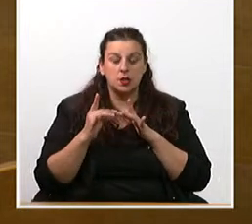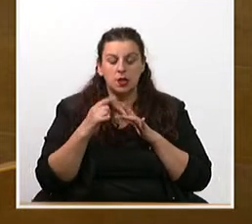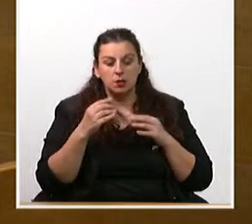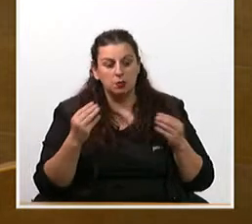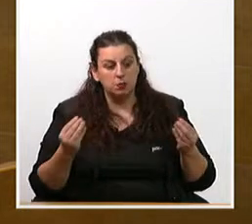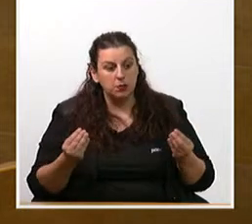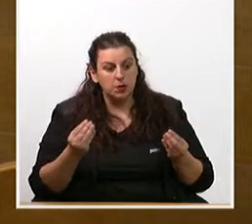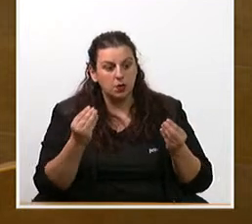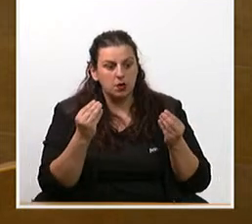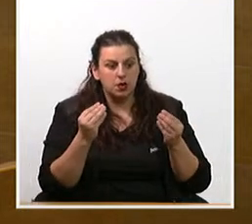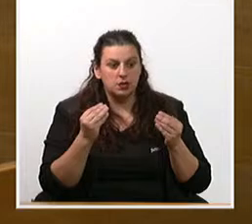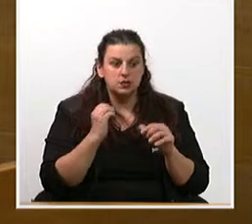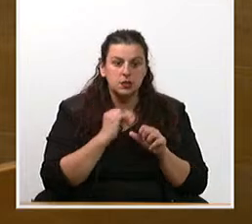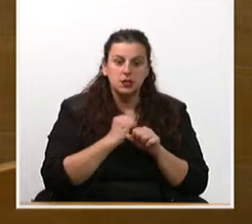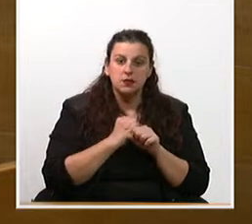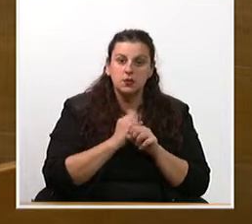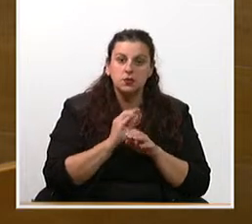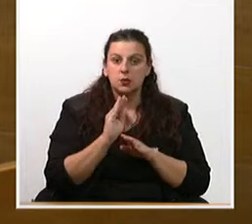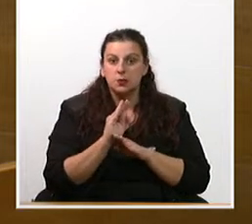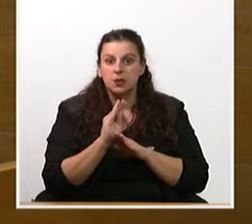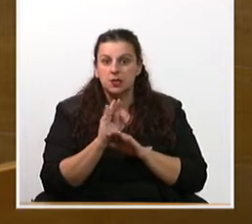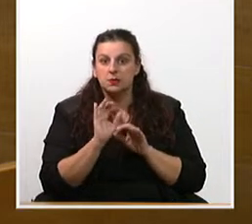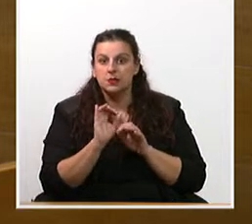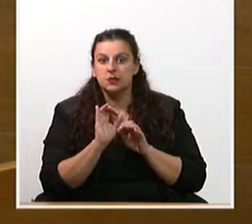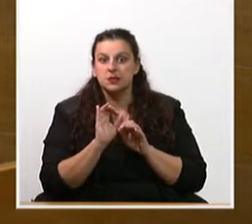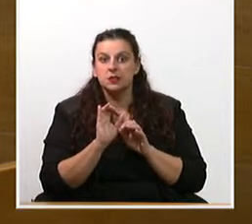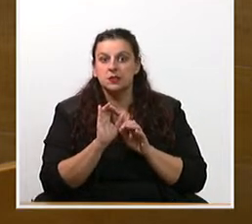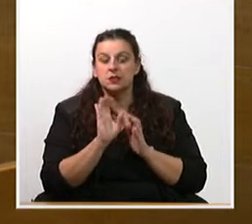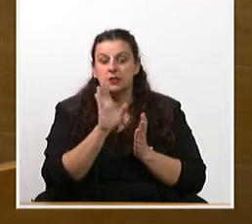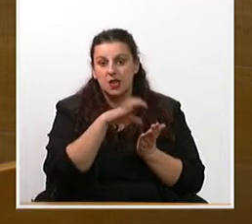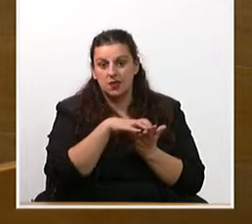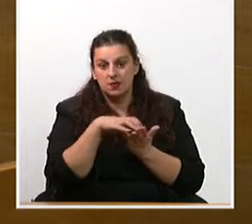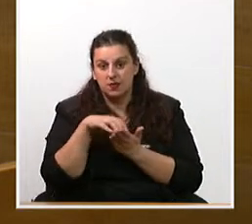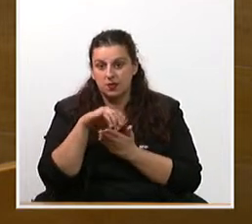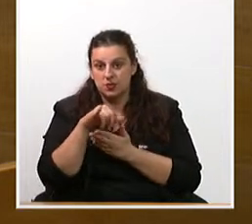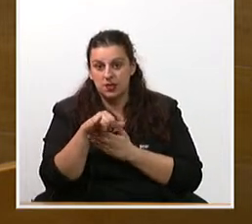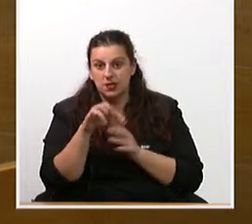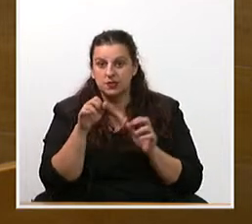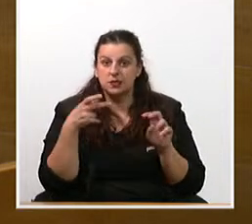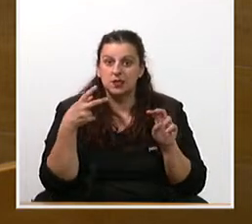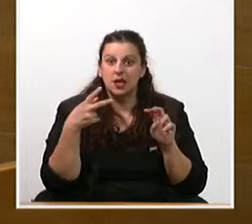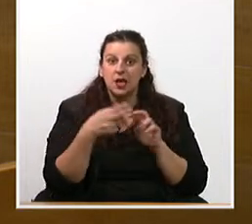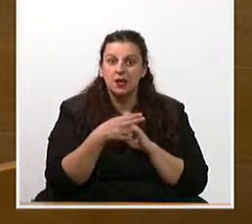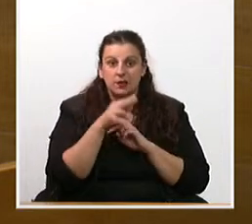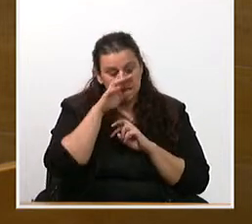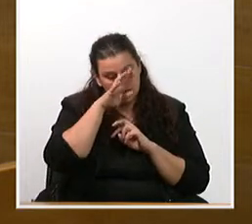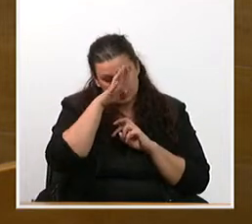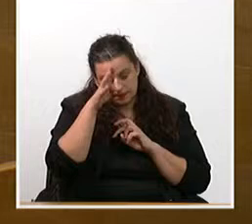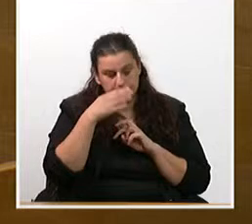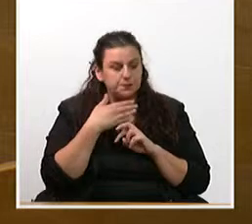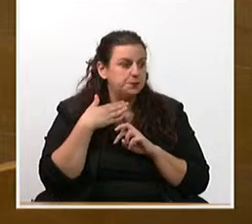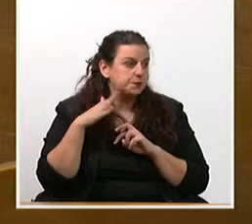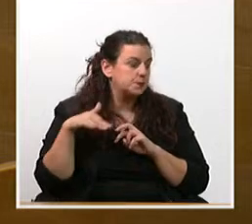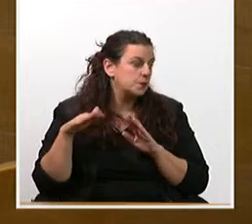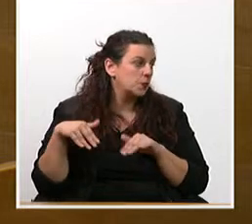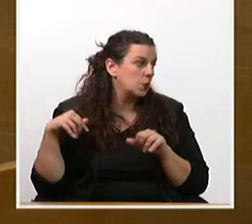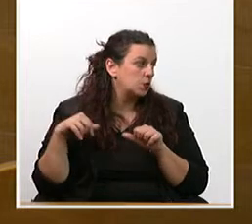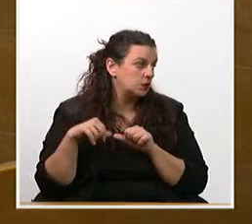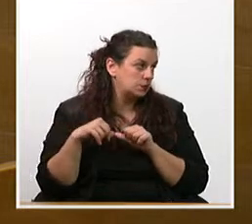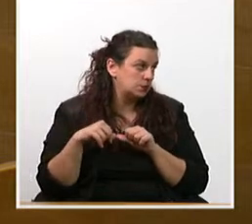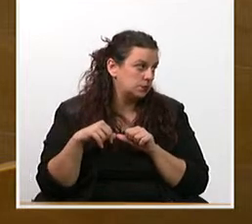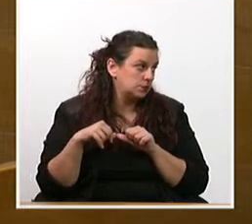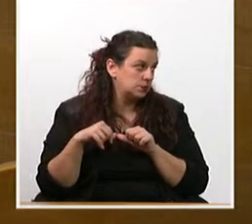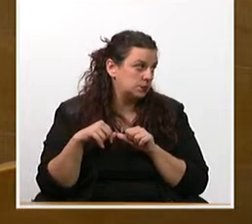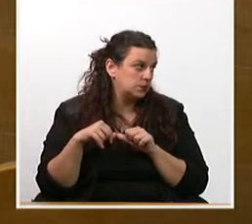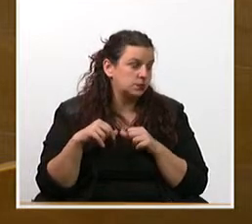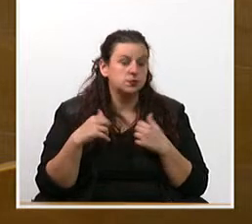redefinir los trabajos de mantenimiento de los edificios existentes para evitar la dejación de los últimos años que